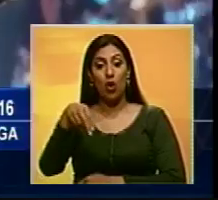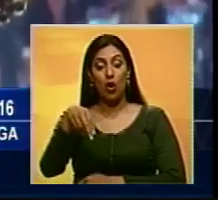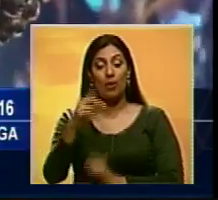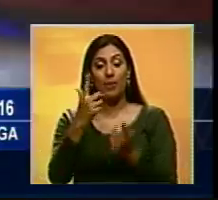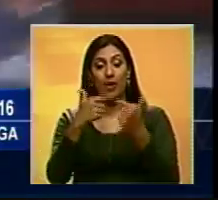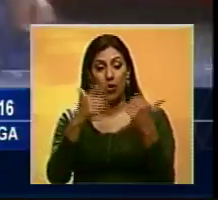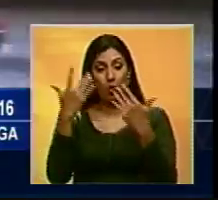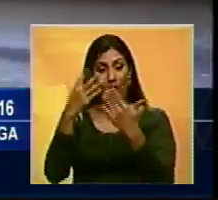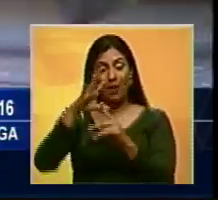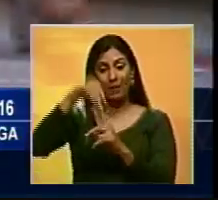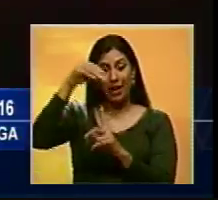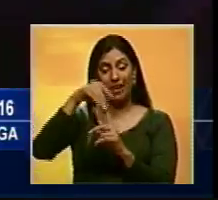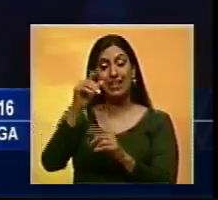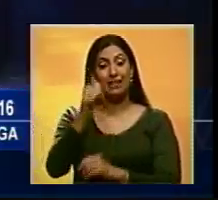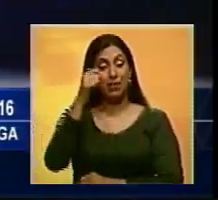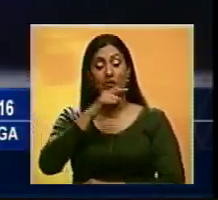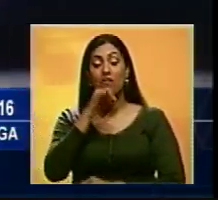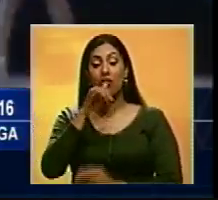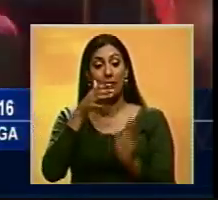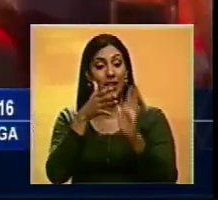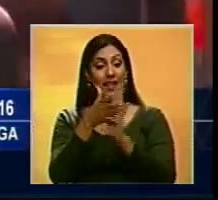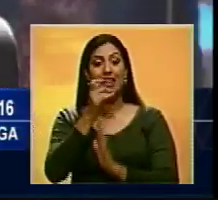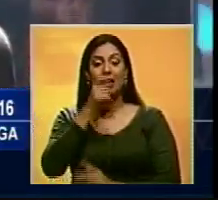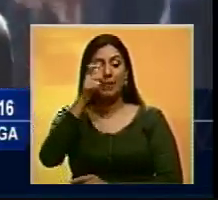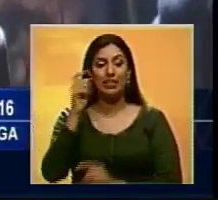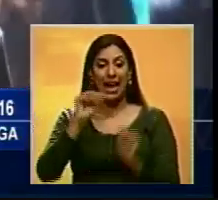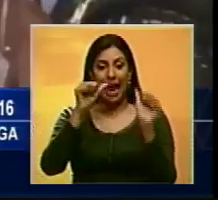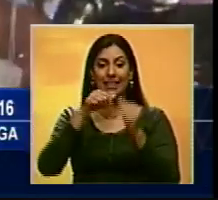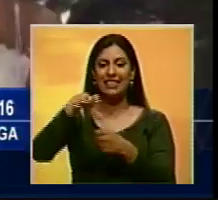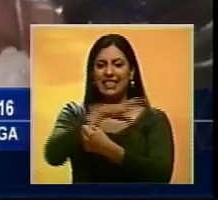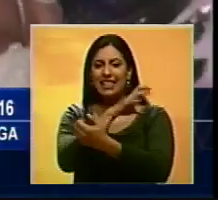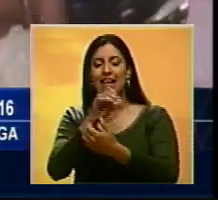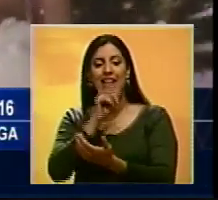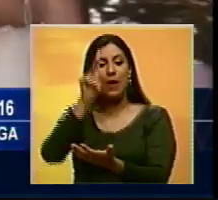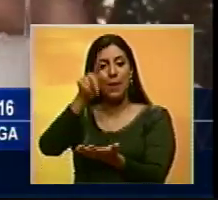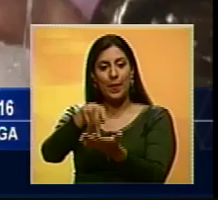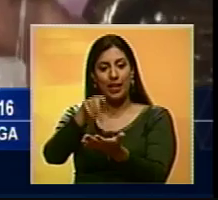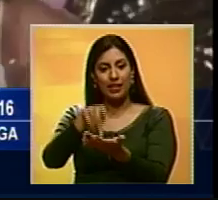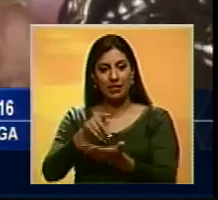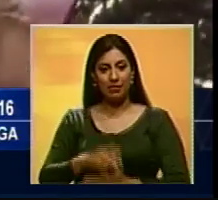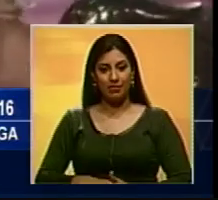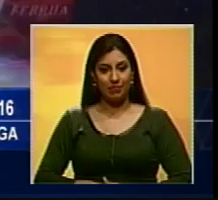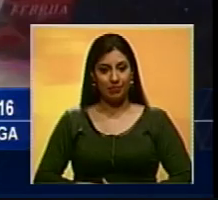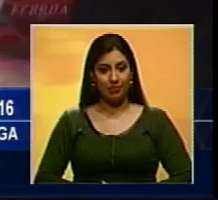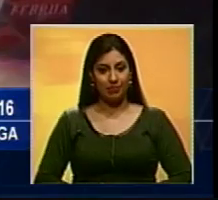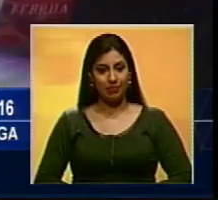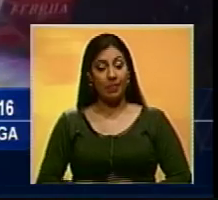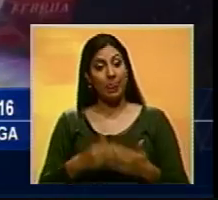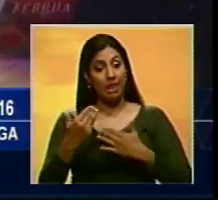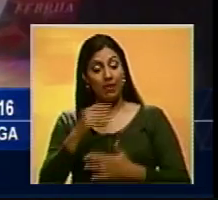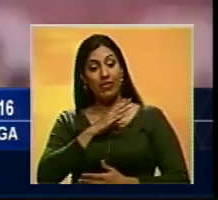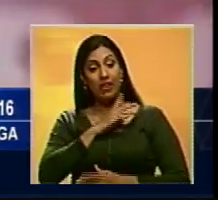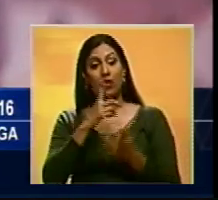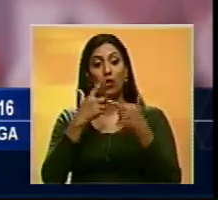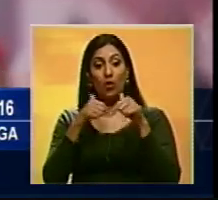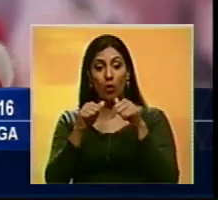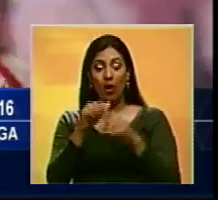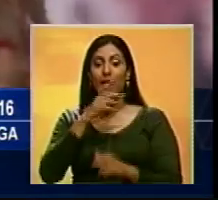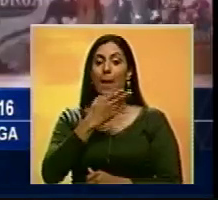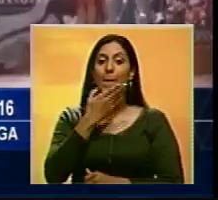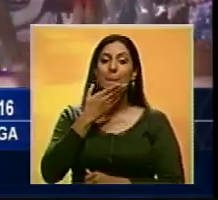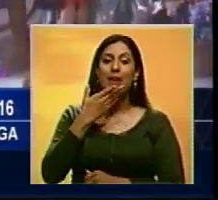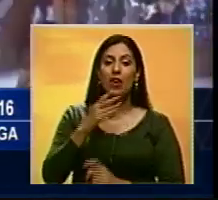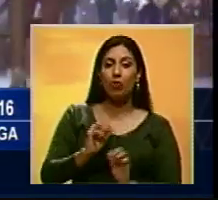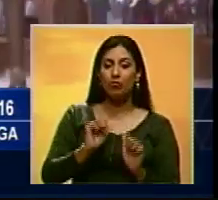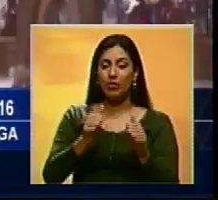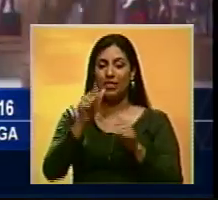el Grand Palais y la marca ya anunció quiénes serán los artistas que participarán en esta edición. Bruno Mars regresa para poner a